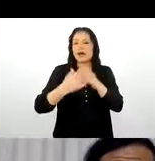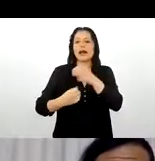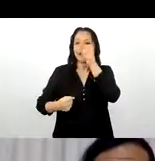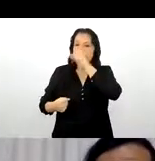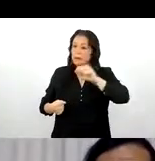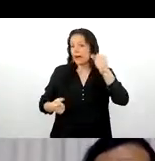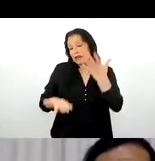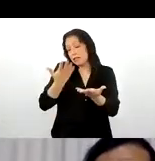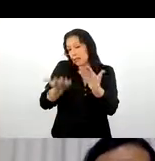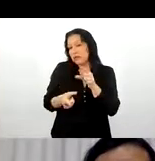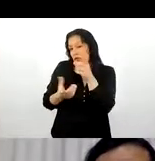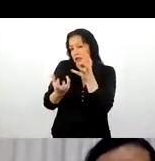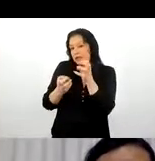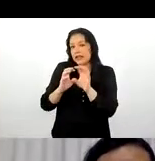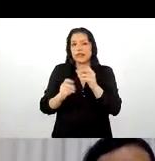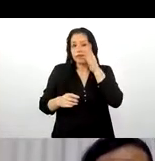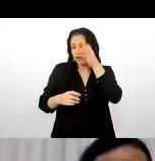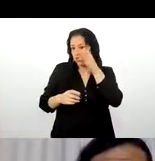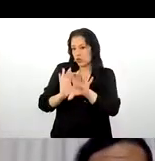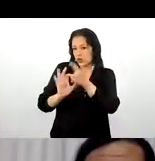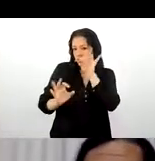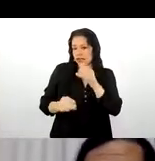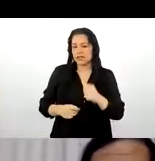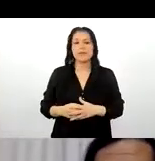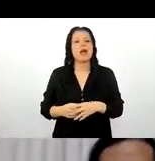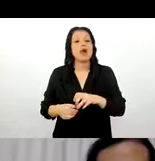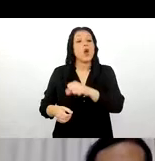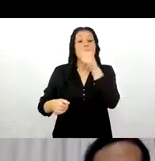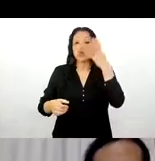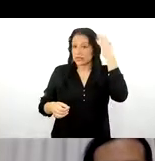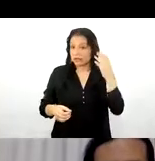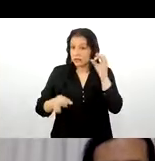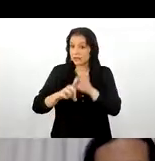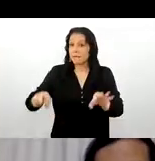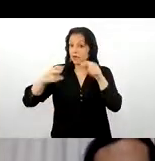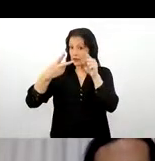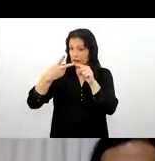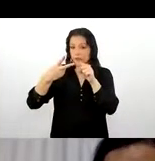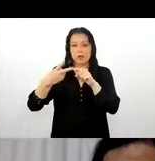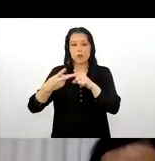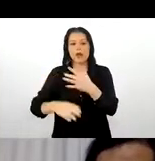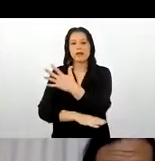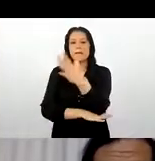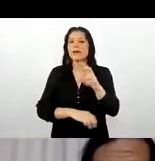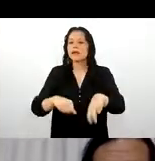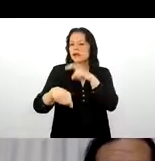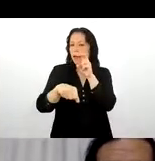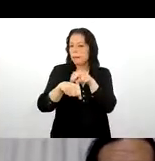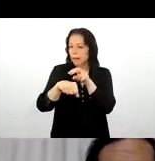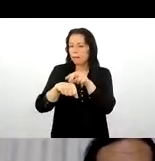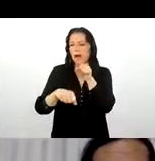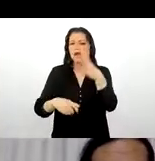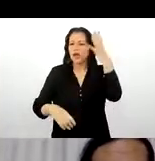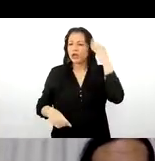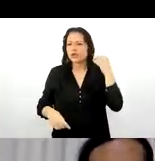próximo que se pueda desarrollar en el Cusco, ¿no? Otra experiencia importantísima que tenemos es el Parque La Papa. Es una experiencia, pues ya